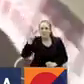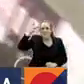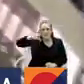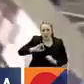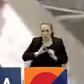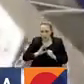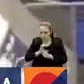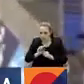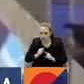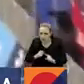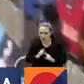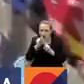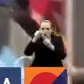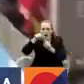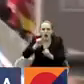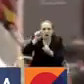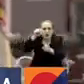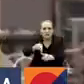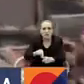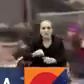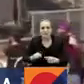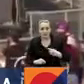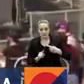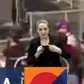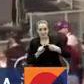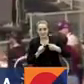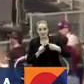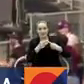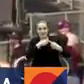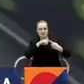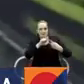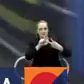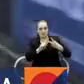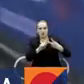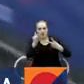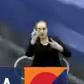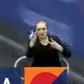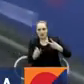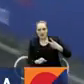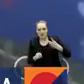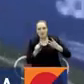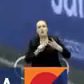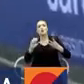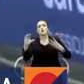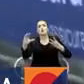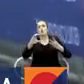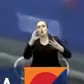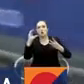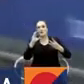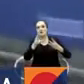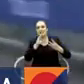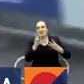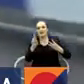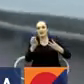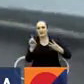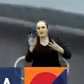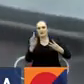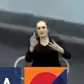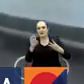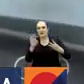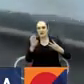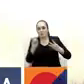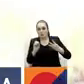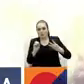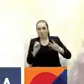y Caronia. En la segunda posición entró el italiano Alessandro Covi y tercero llegó el colombiano Jonathan Restrepo. Valverde es el